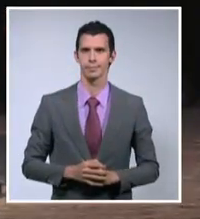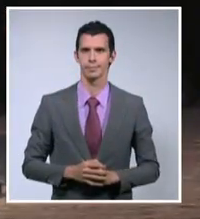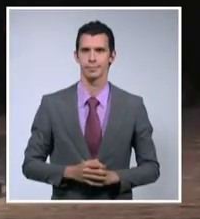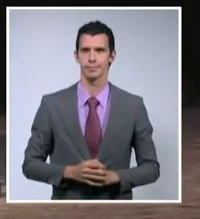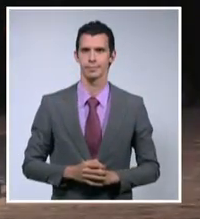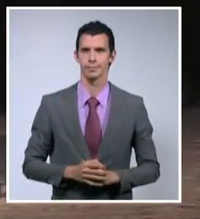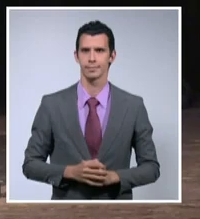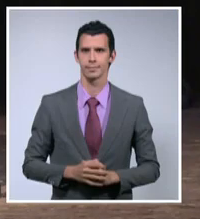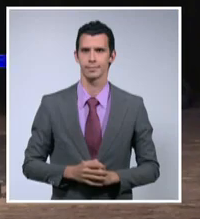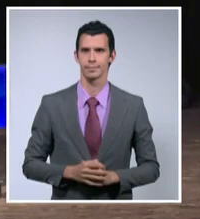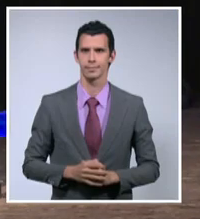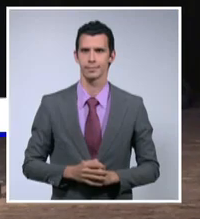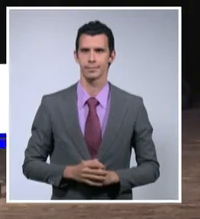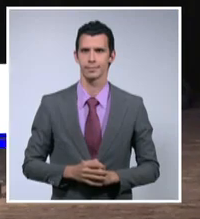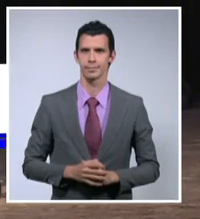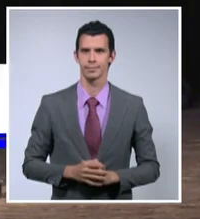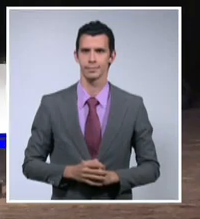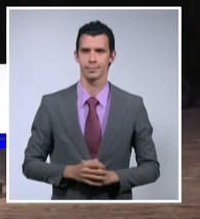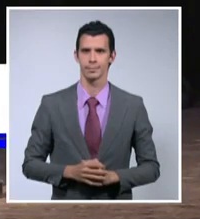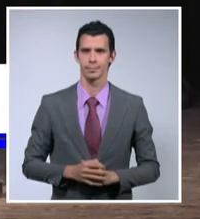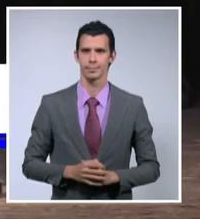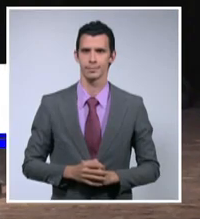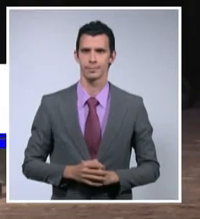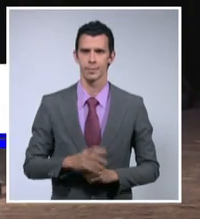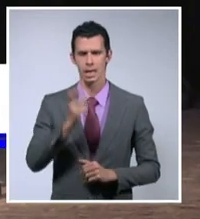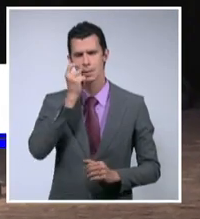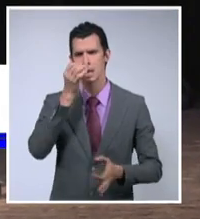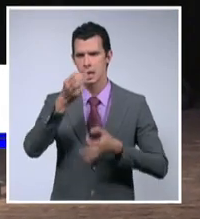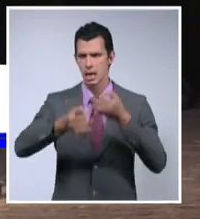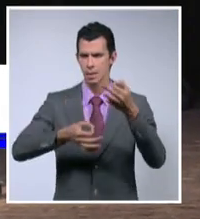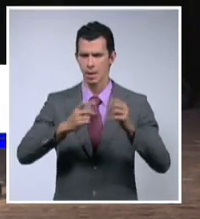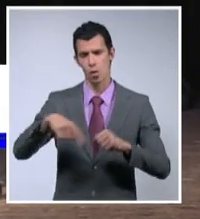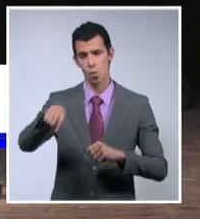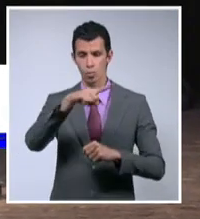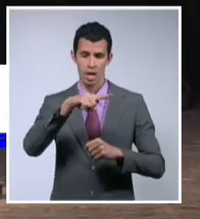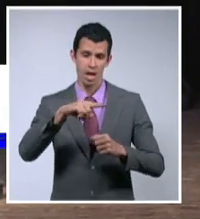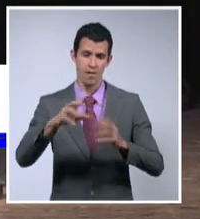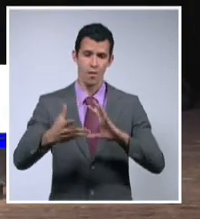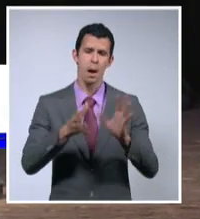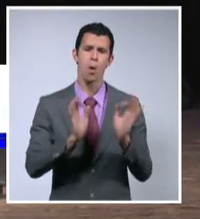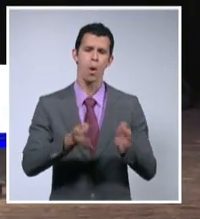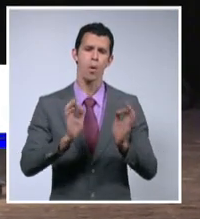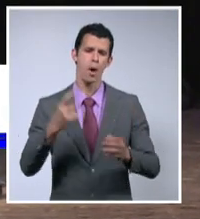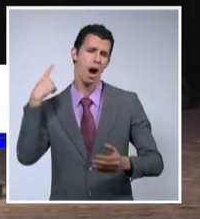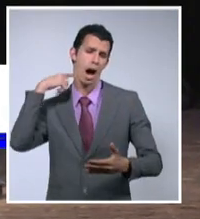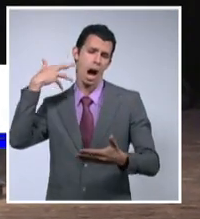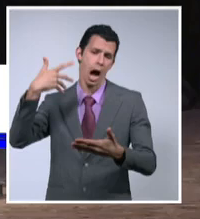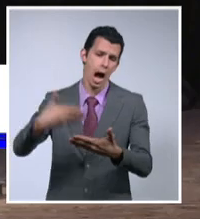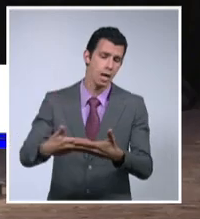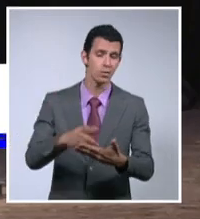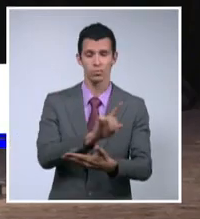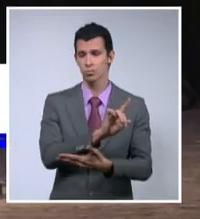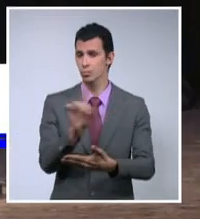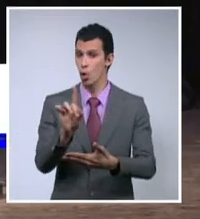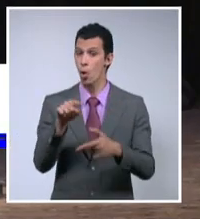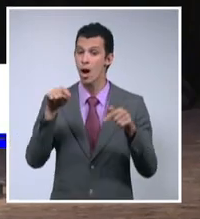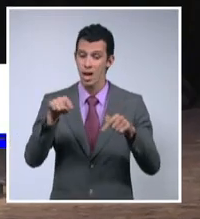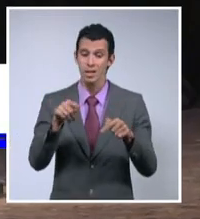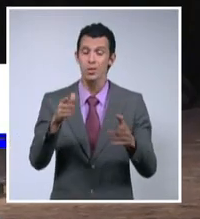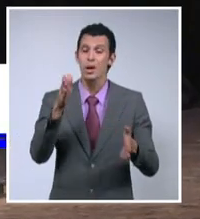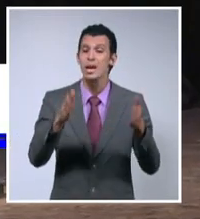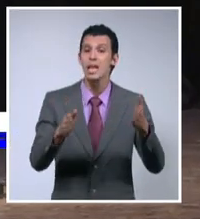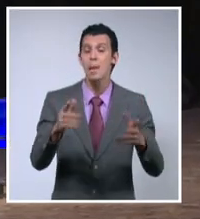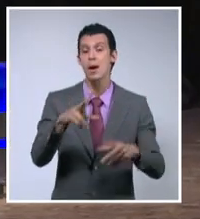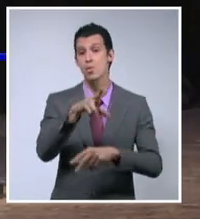universidad de nuevo tipo, con un modelo innovador. Tienen mucha historia para contar, pero sobre todo, mucha historia